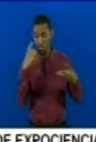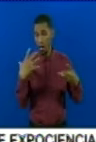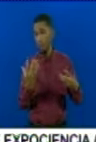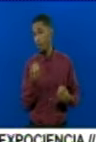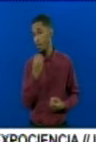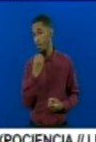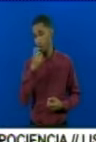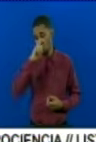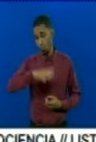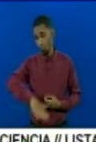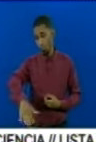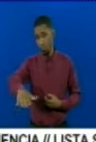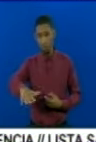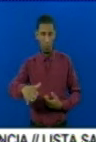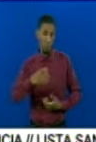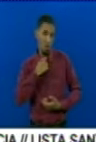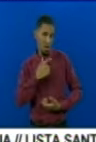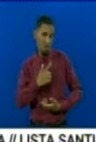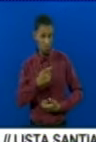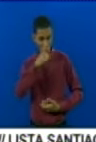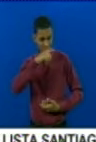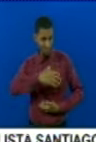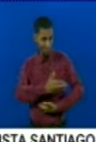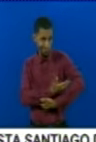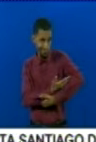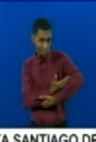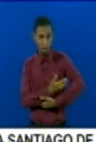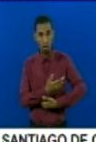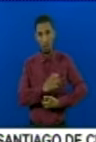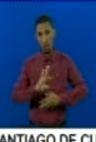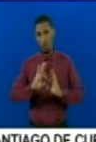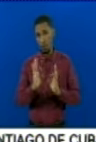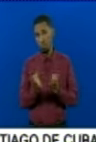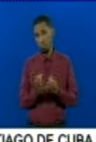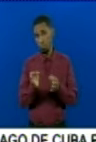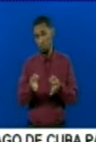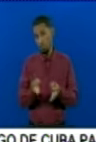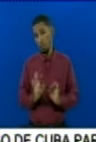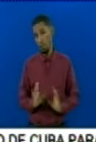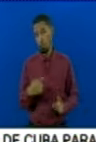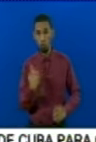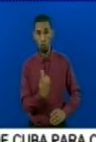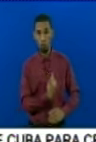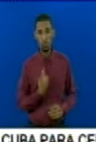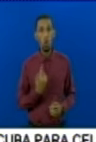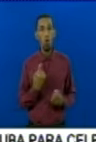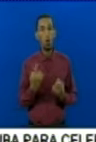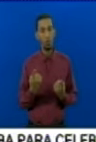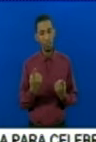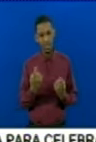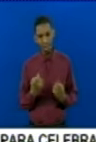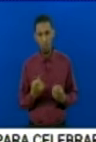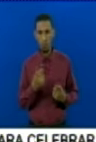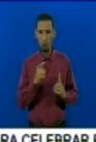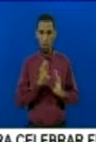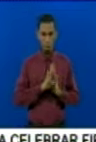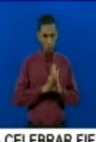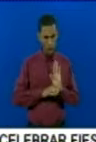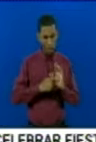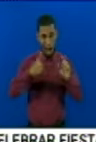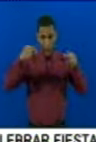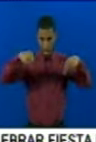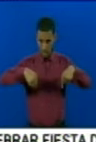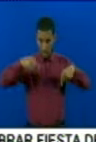de los niños de cada una de las familias. Y esto nos va, o sea, el programa desde la